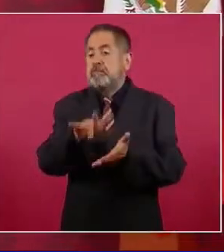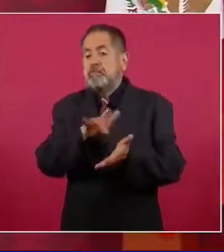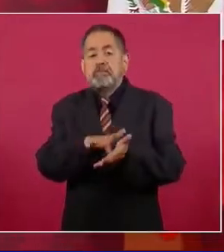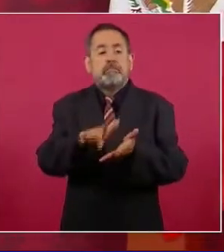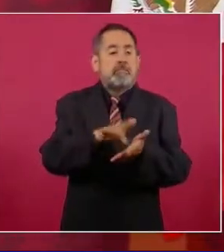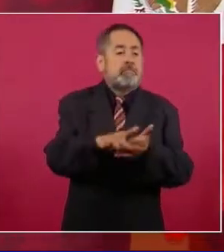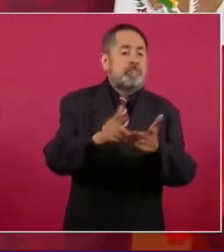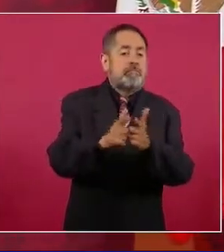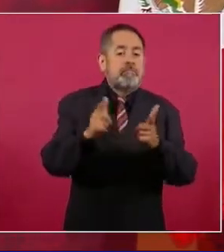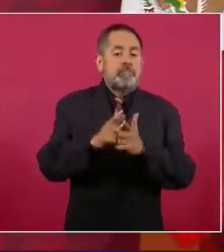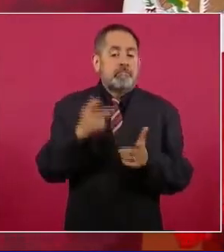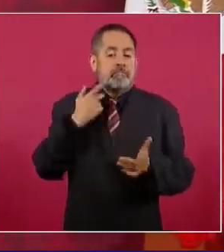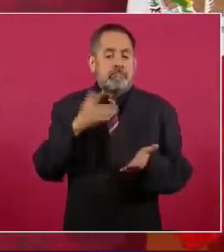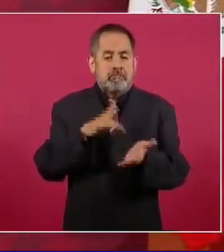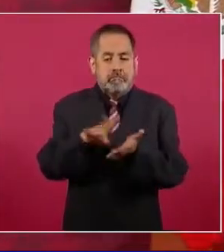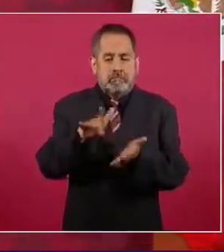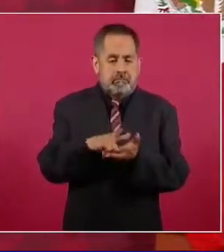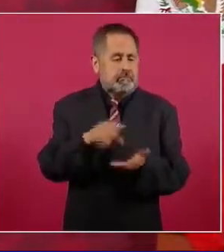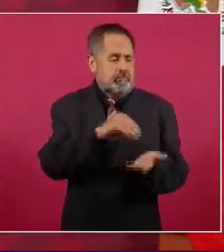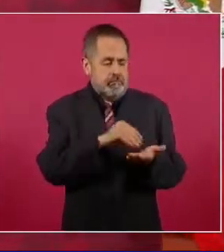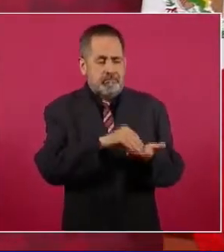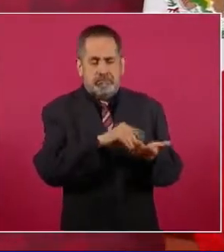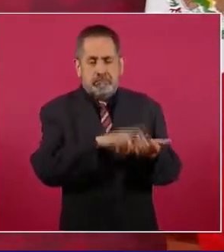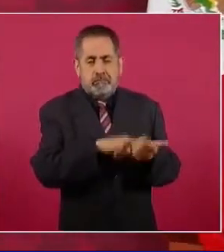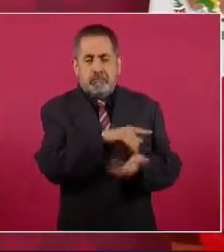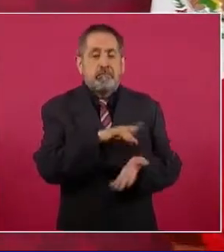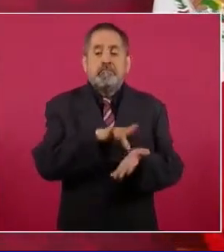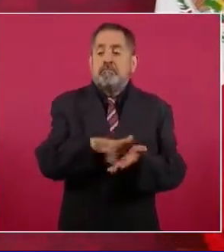partidos, está acostumbrado,